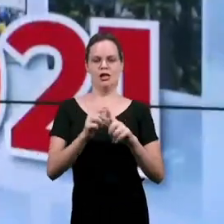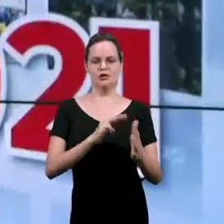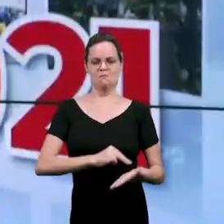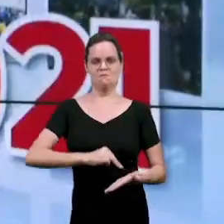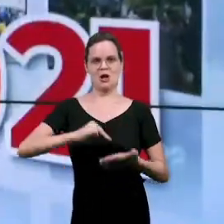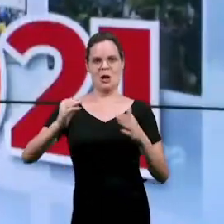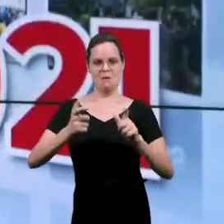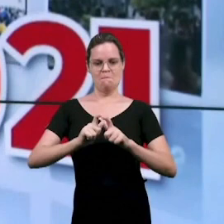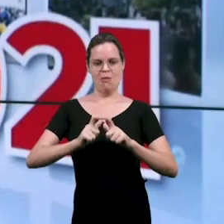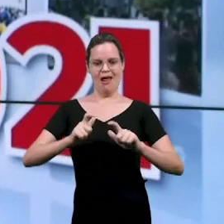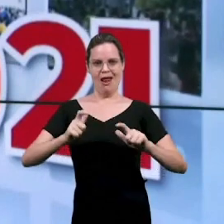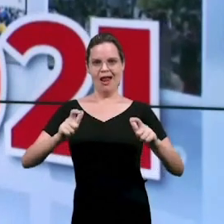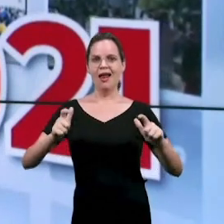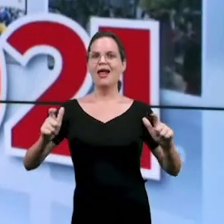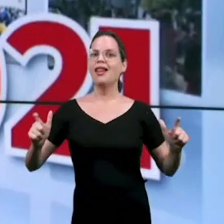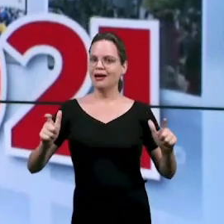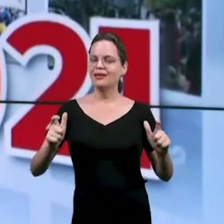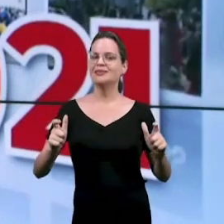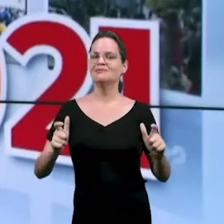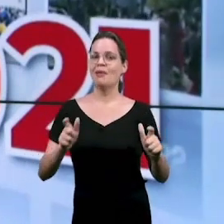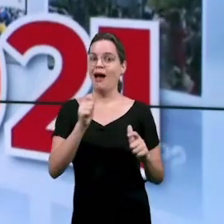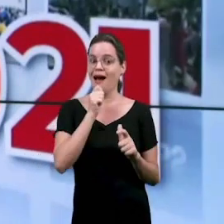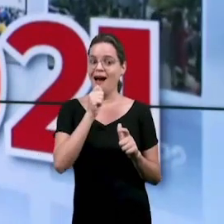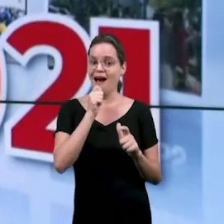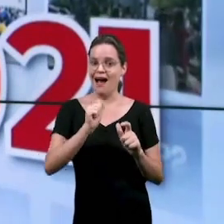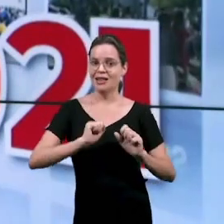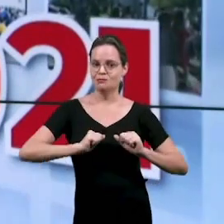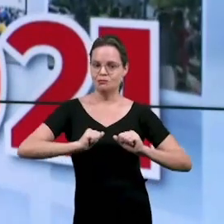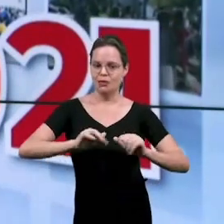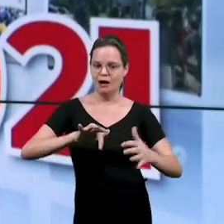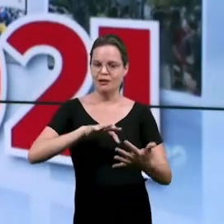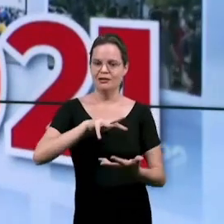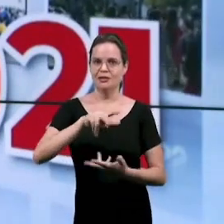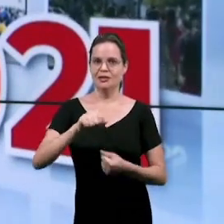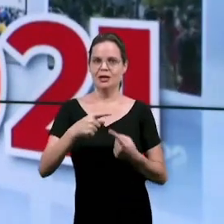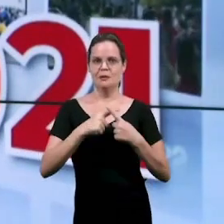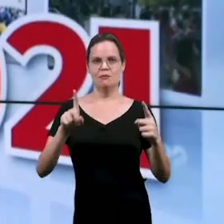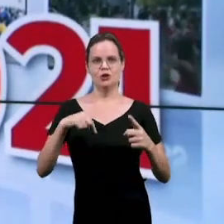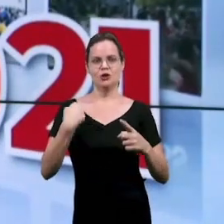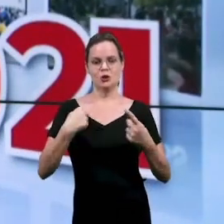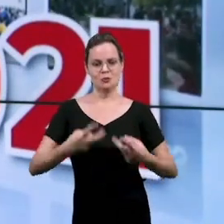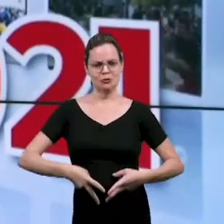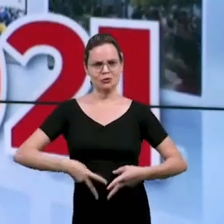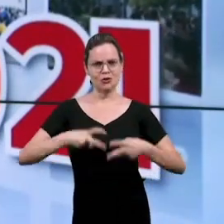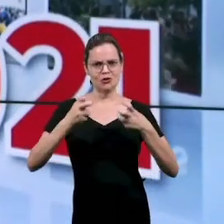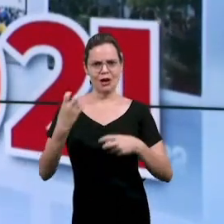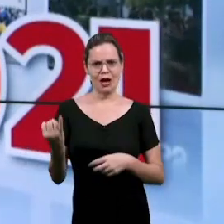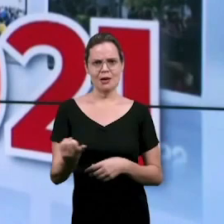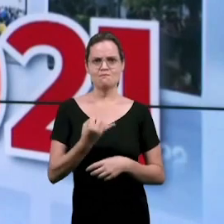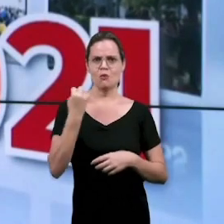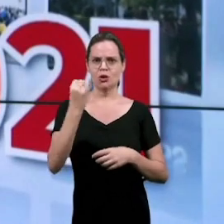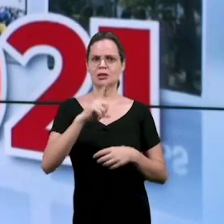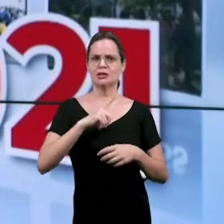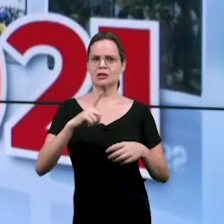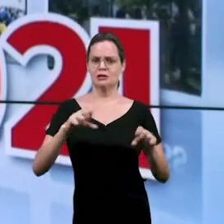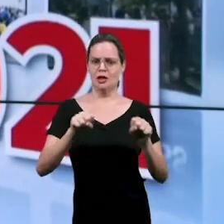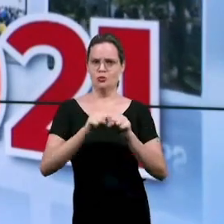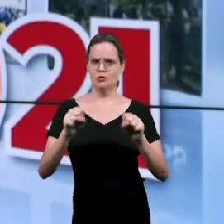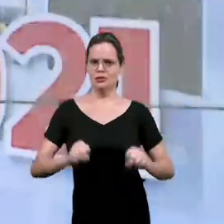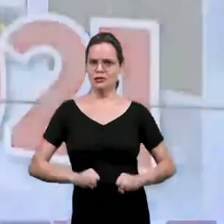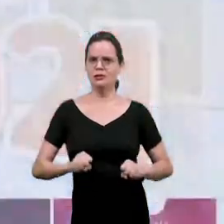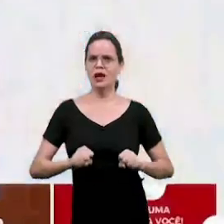prueba del crecimiento de la Iglesia Cristiana Maranata aún durante la pandemia. Es notorio la importancia de